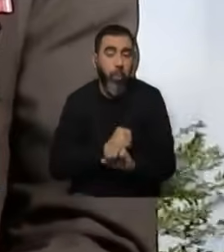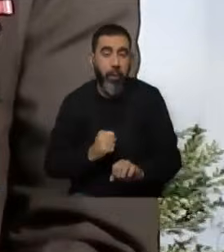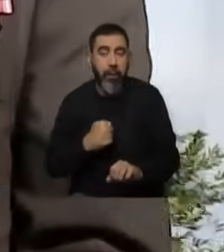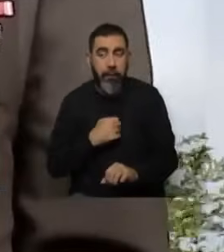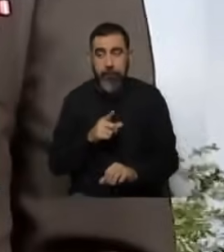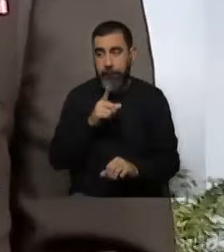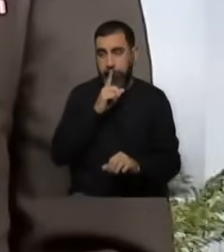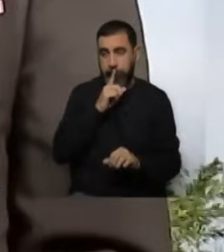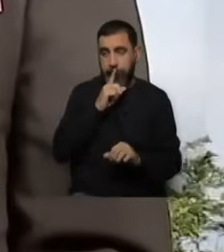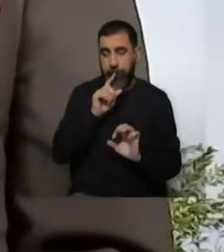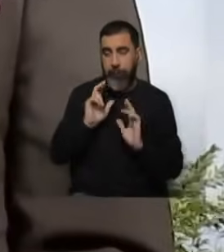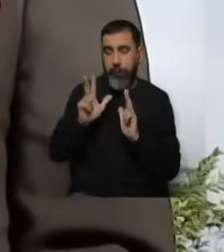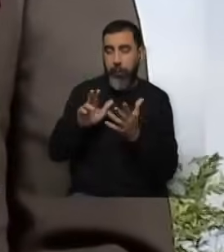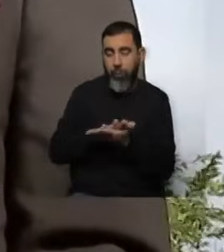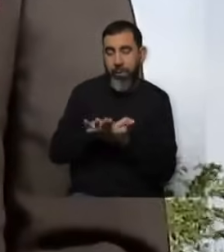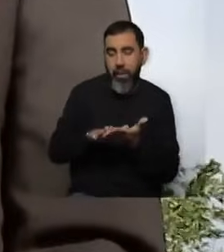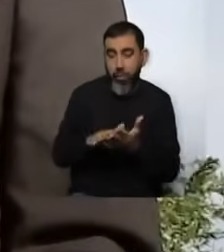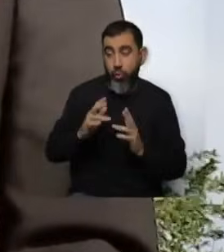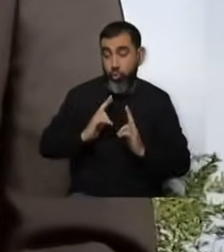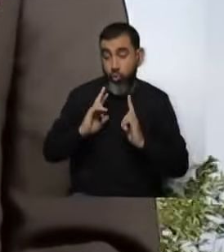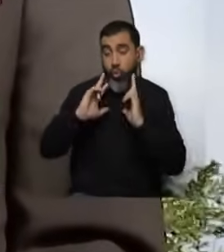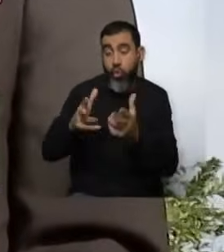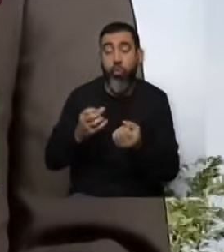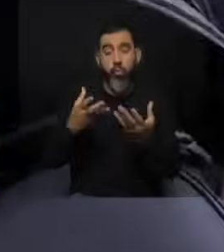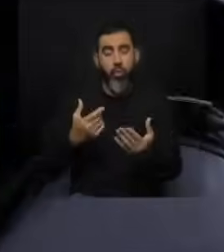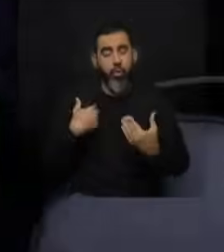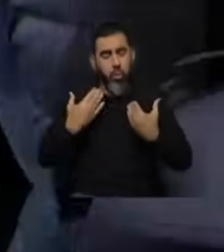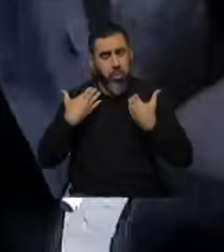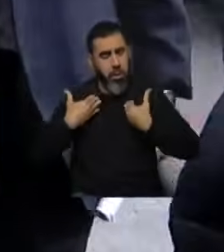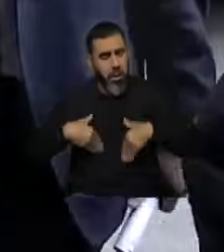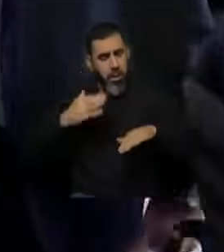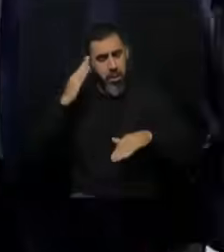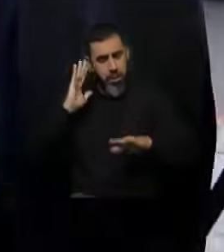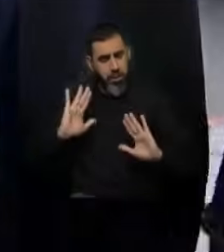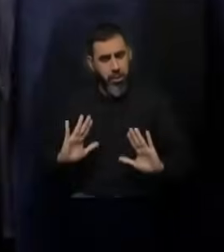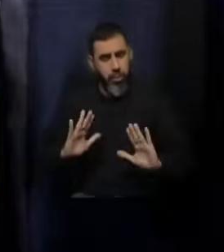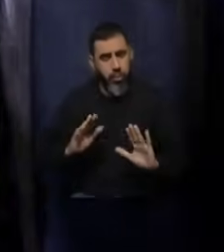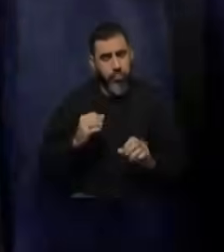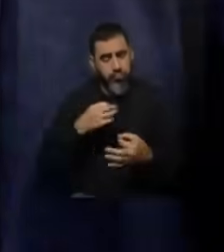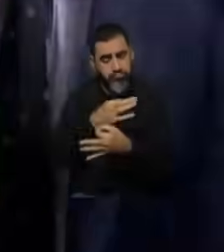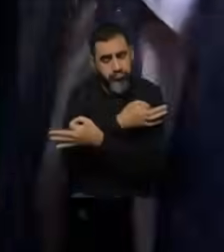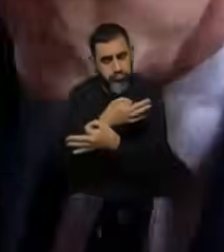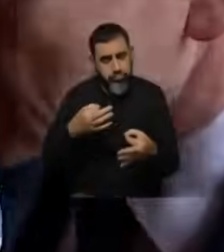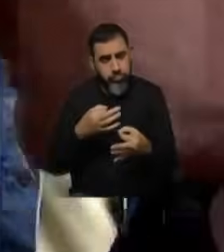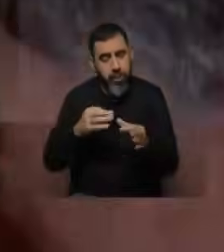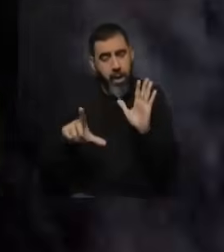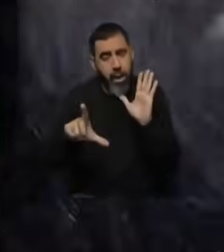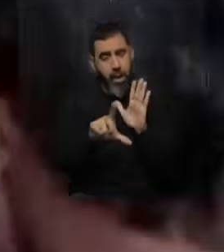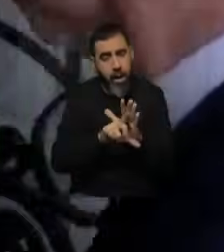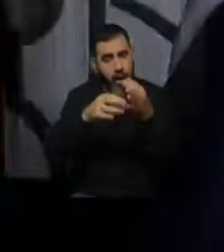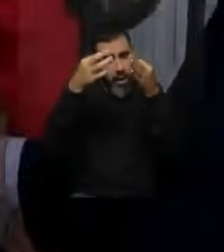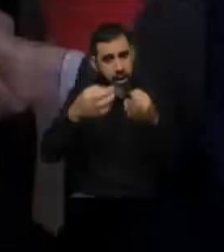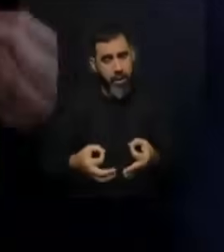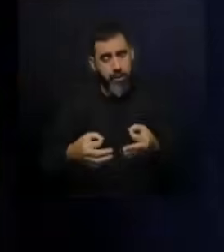cuidado de decir determinadas cosas lo digo porque tengo la conciencia tranquila de que actué totalmente dentro